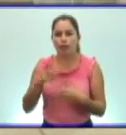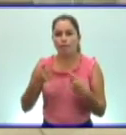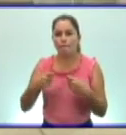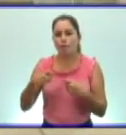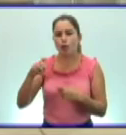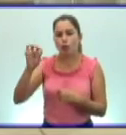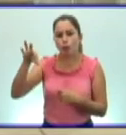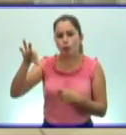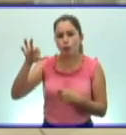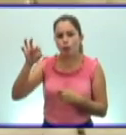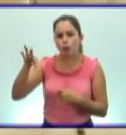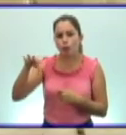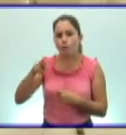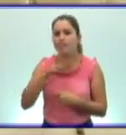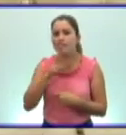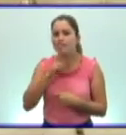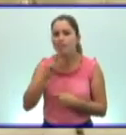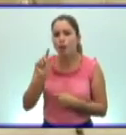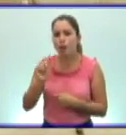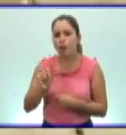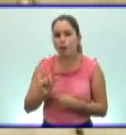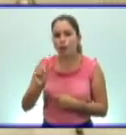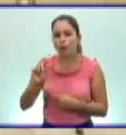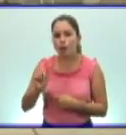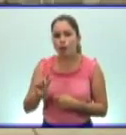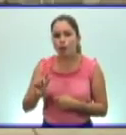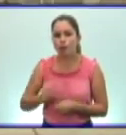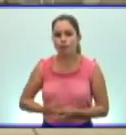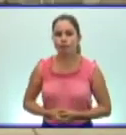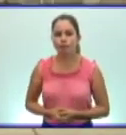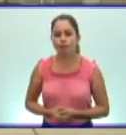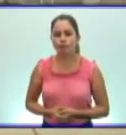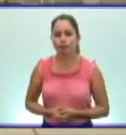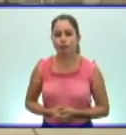para añadir agua poco a poco. Procedemos entonces,